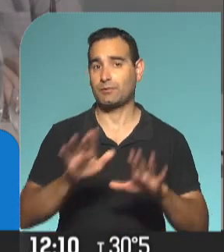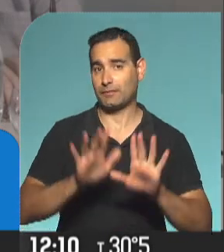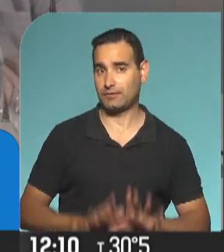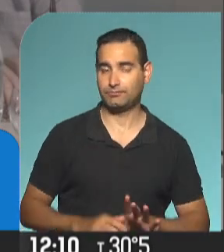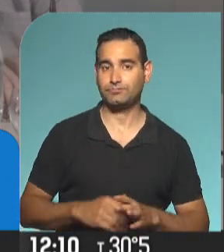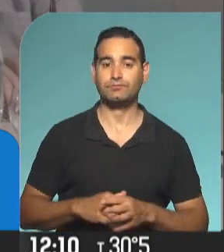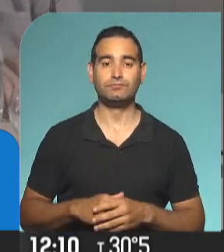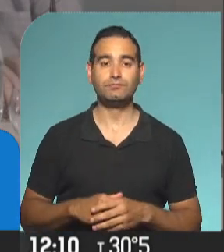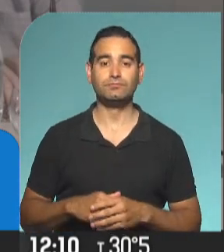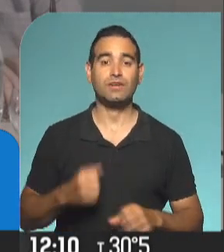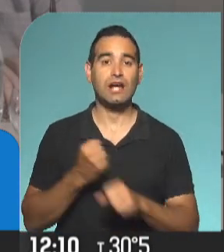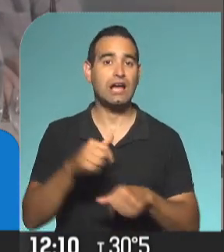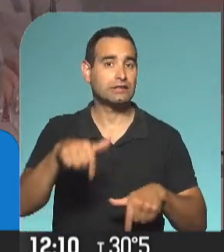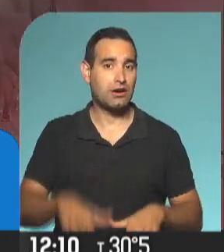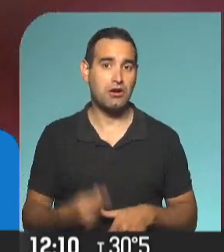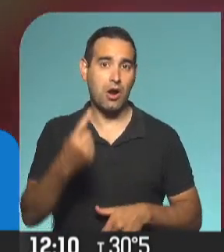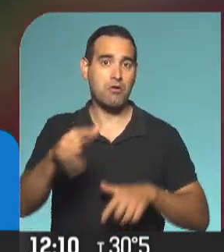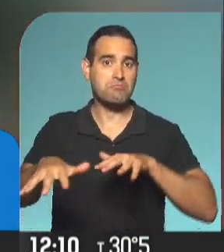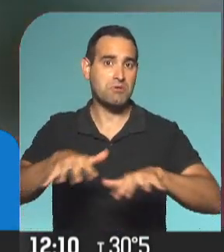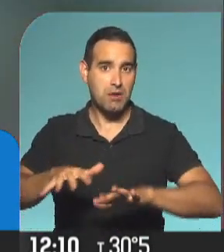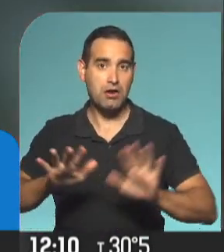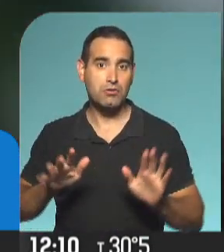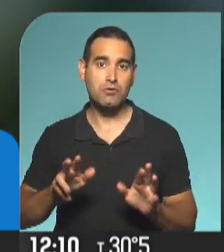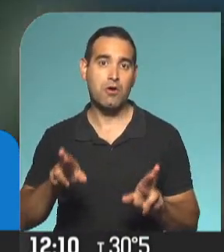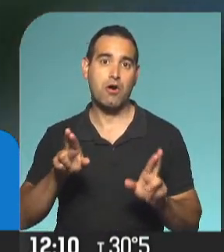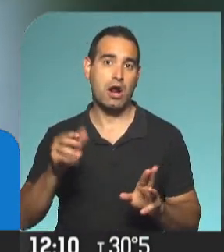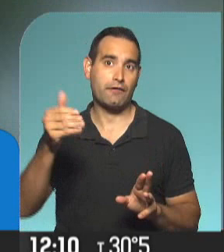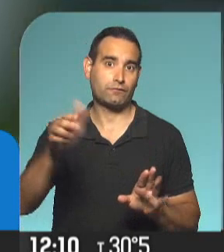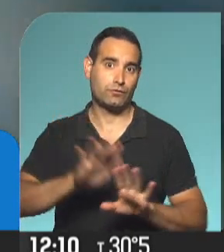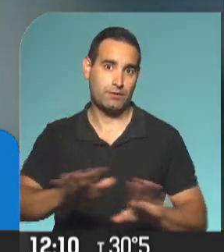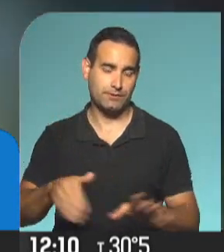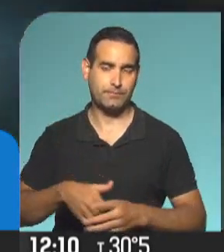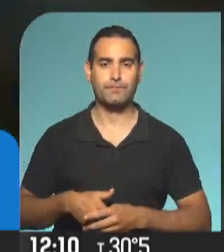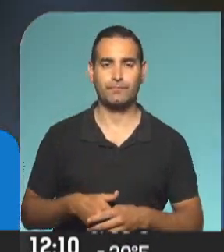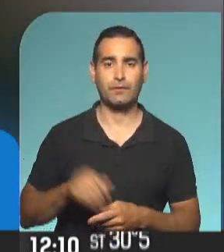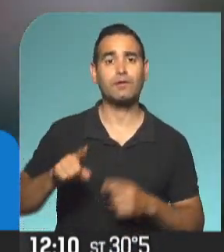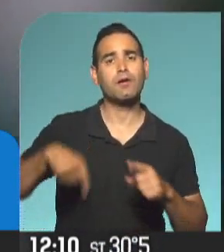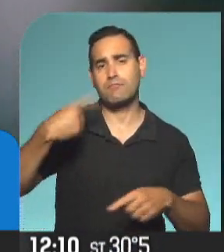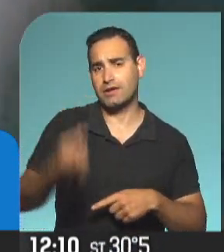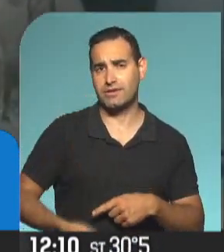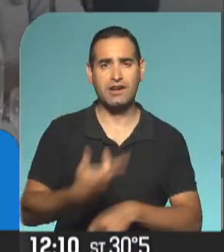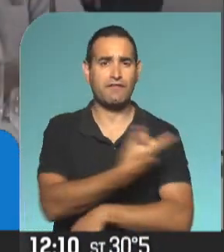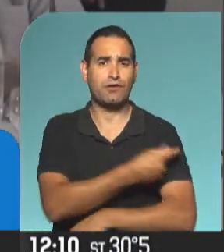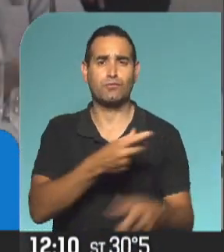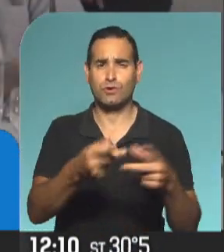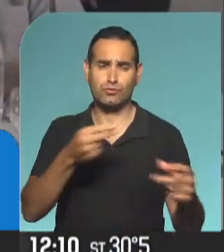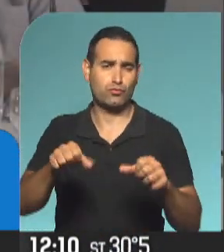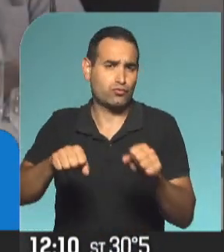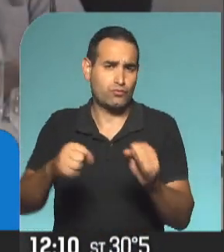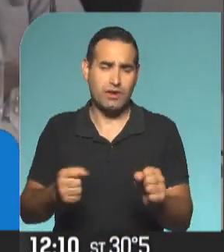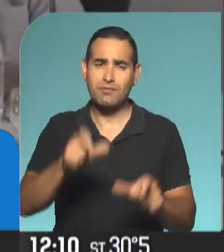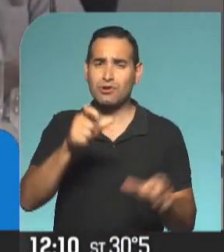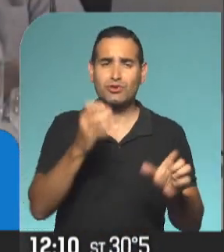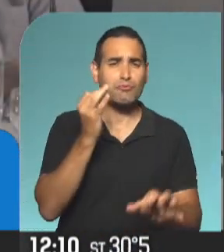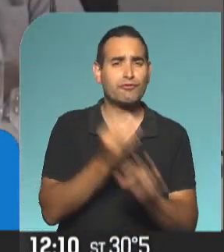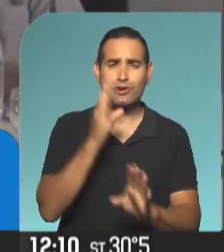Hasta ahora ha habido una sola y esperemos que no se vuelva a repetir. Por el día de mañana se suspende la vacunación. Los profesionales van a